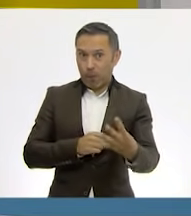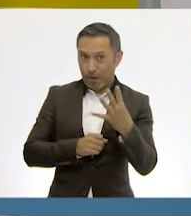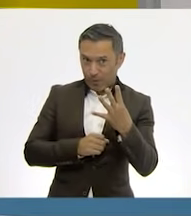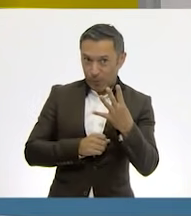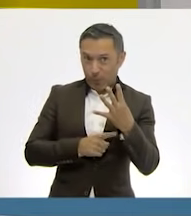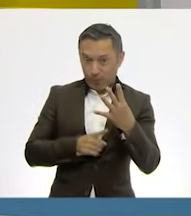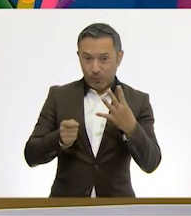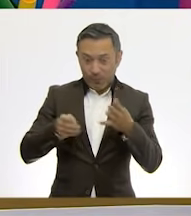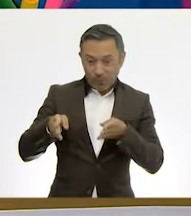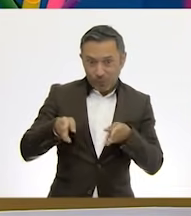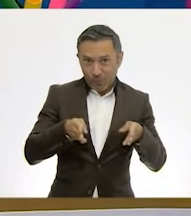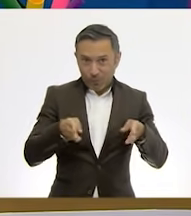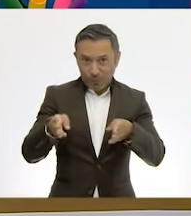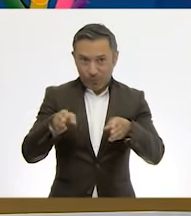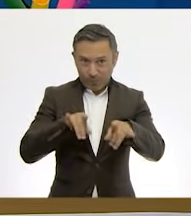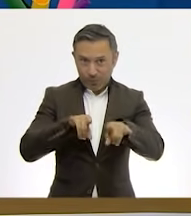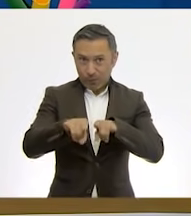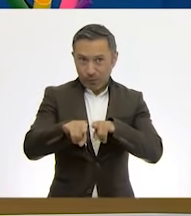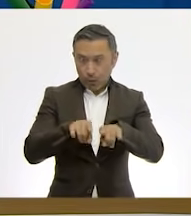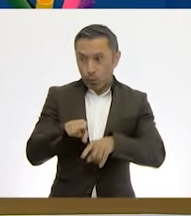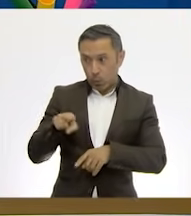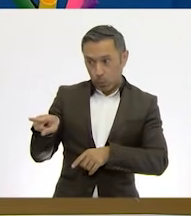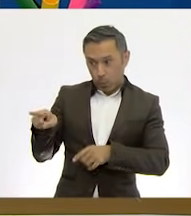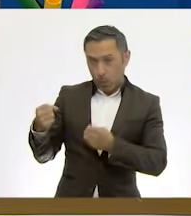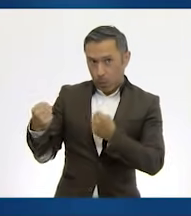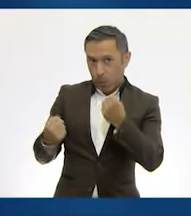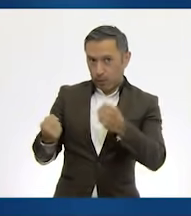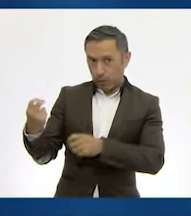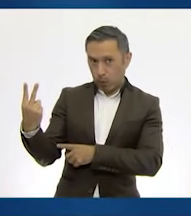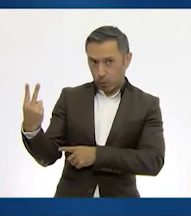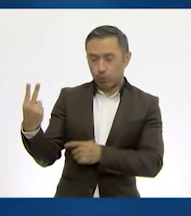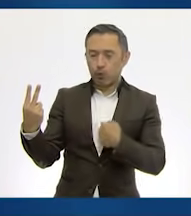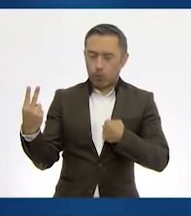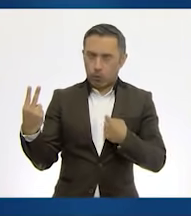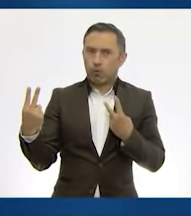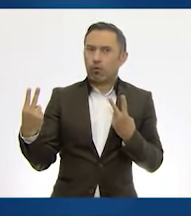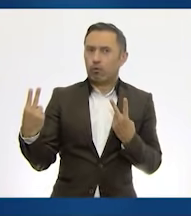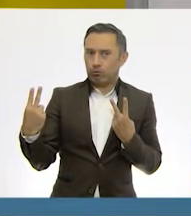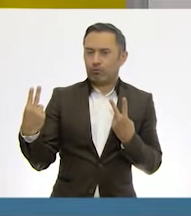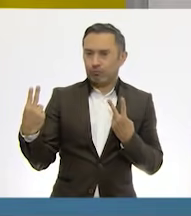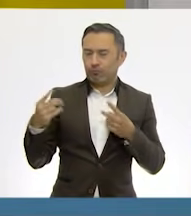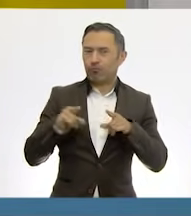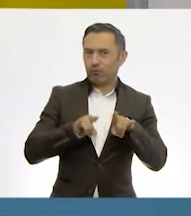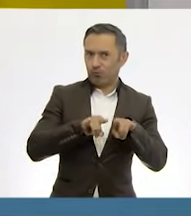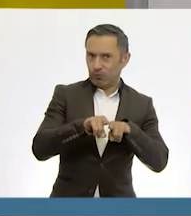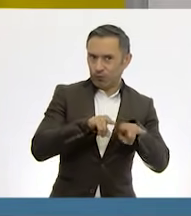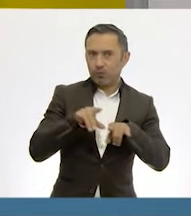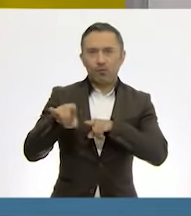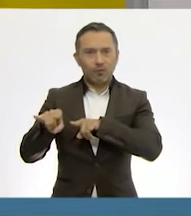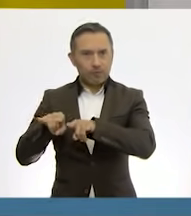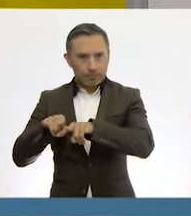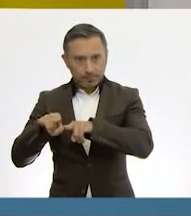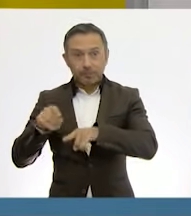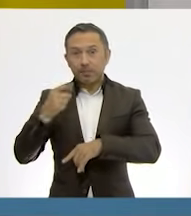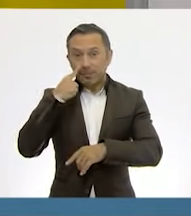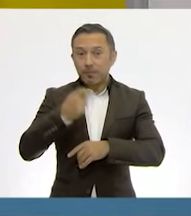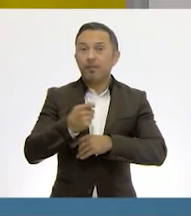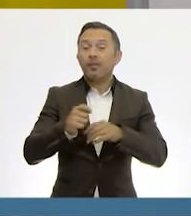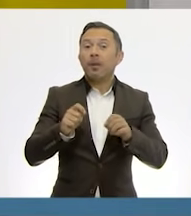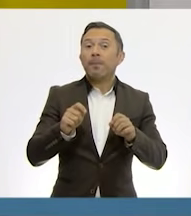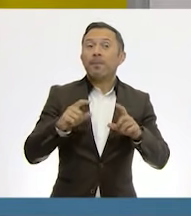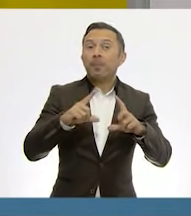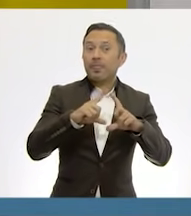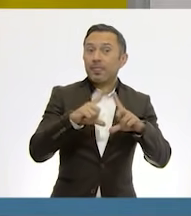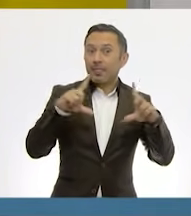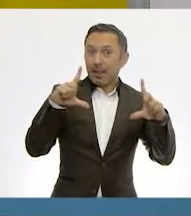va a tocar mover dos coches, y yo voy a tener que mover los otros dos. Tengo también unas tarjetas que nos van a ir indicando la distancia que van